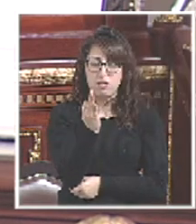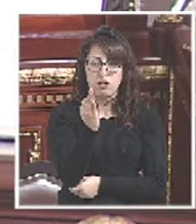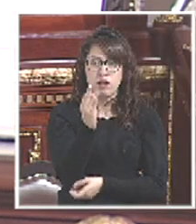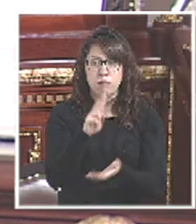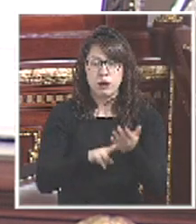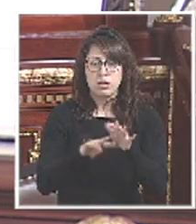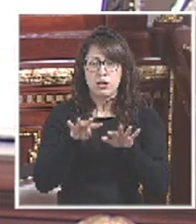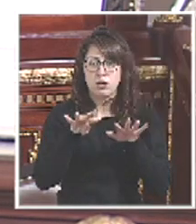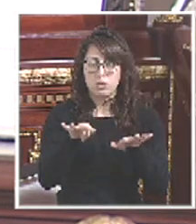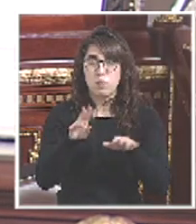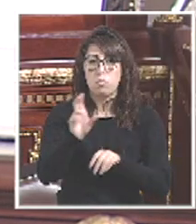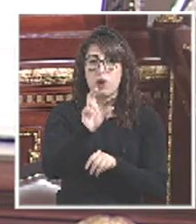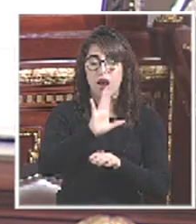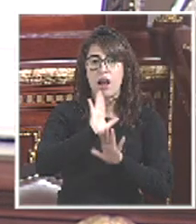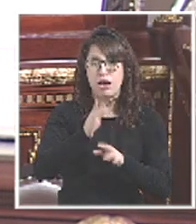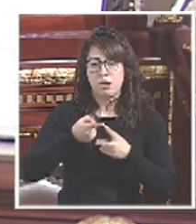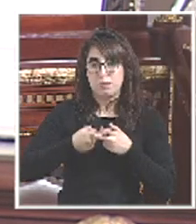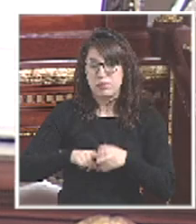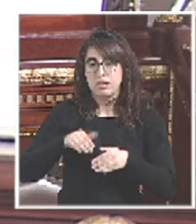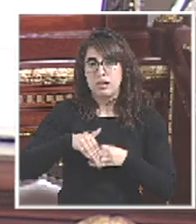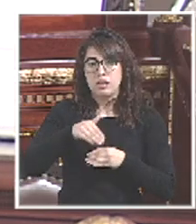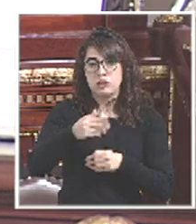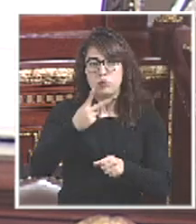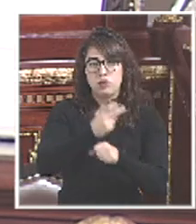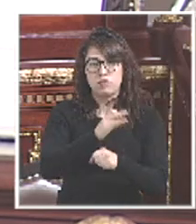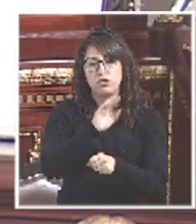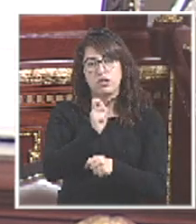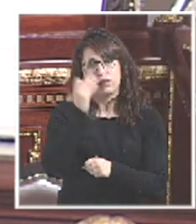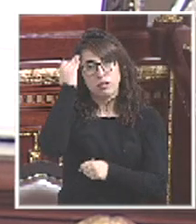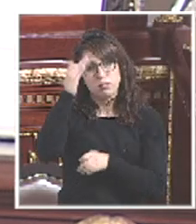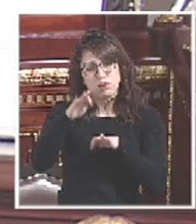de la instalación de nuestro segundo periodo ordinario.